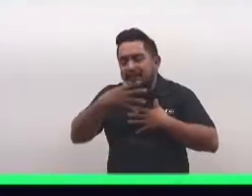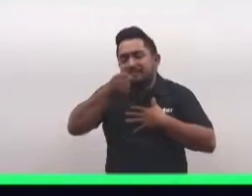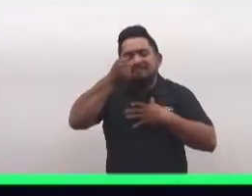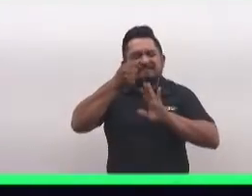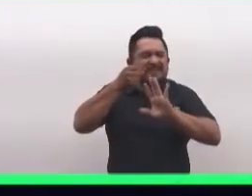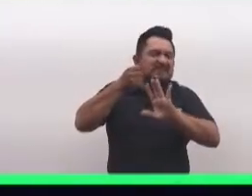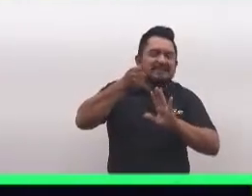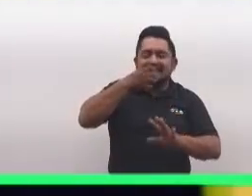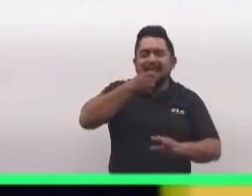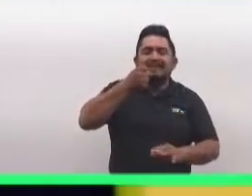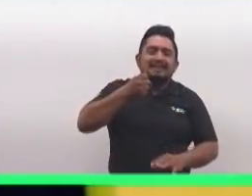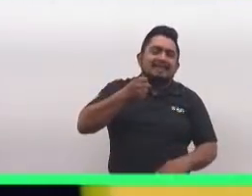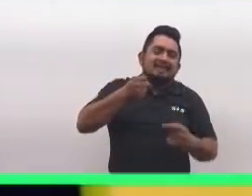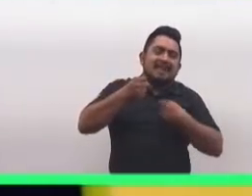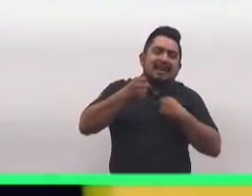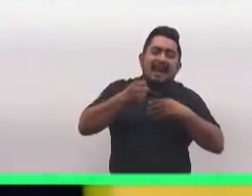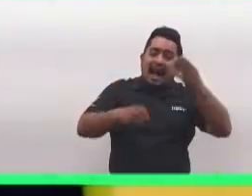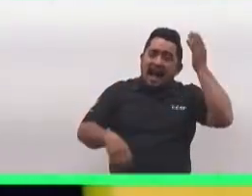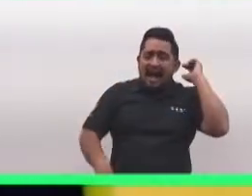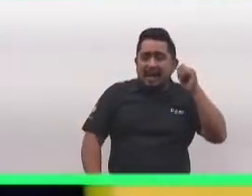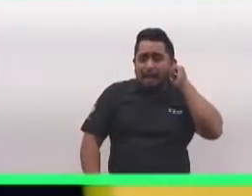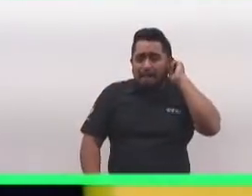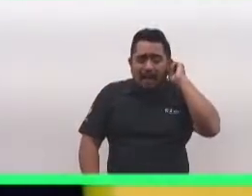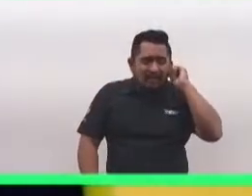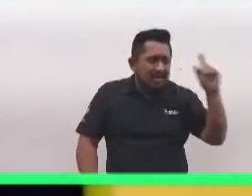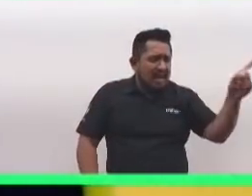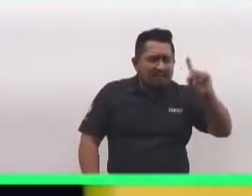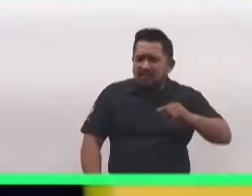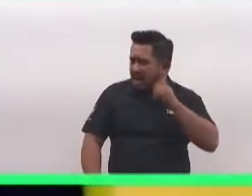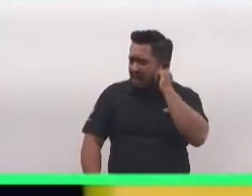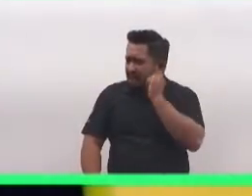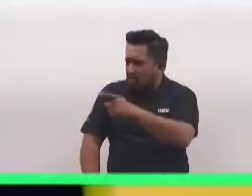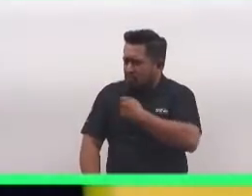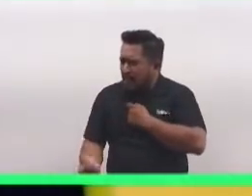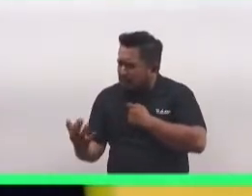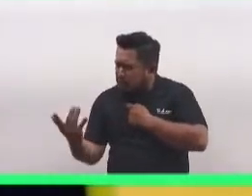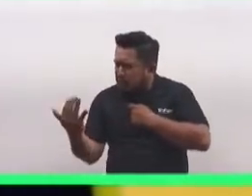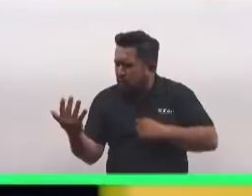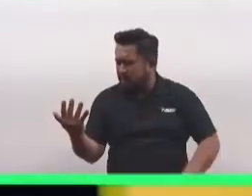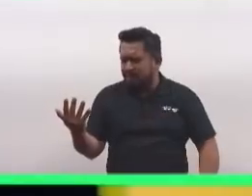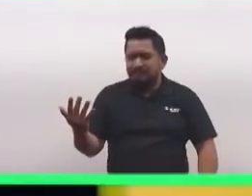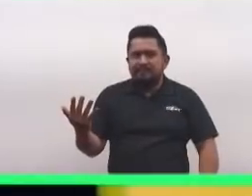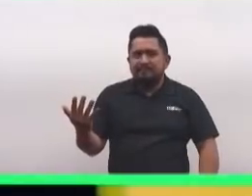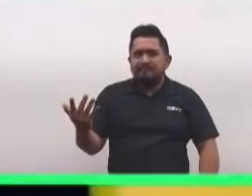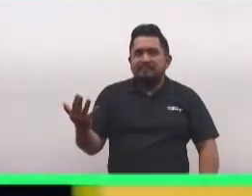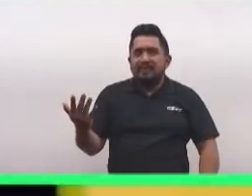pero es que la abuelita decía este muchachito como que tiene fuego en él